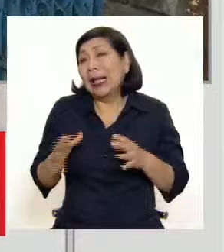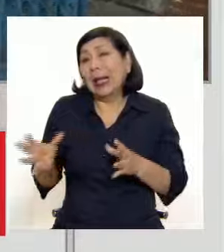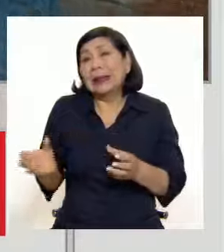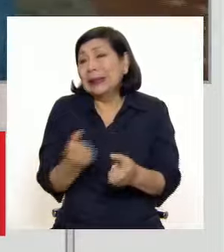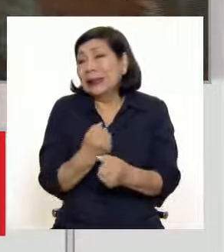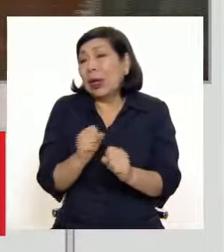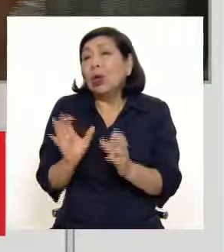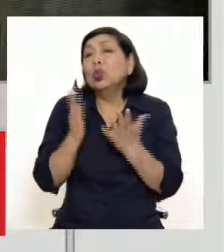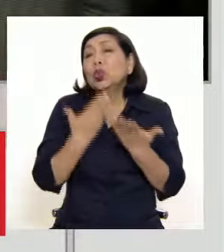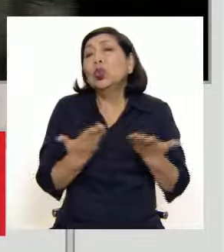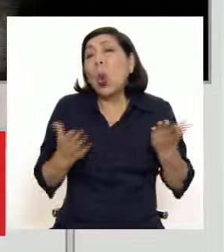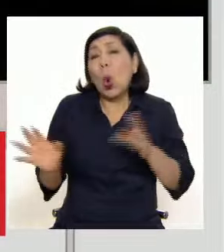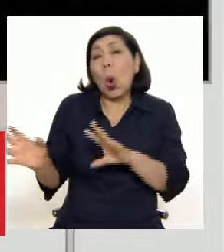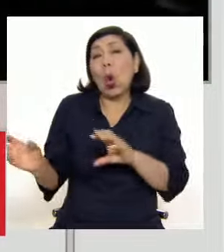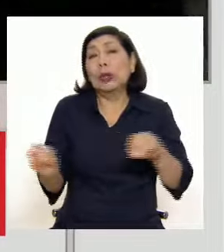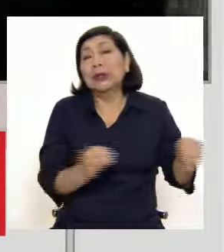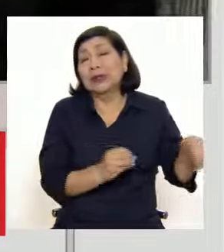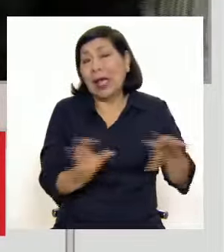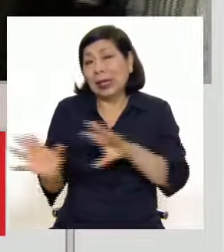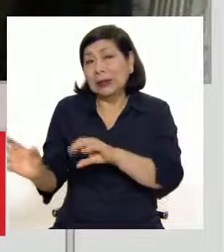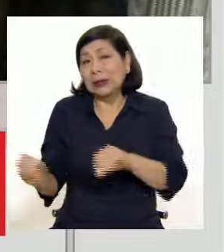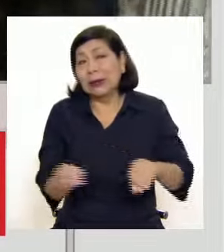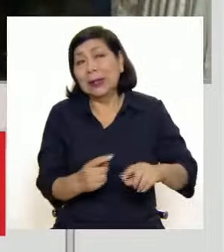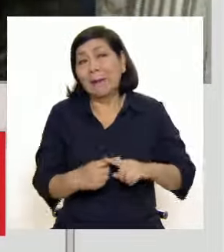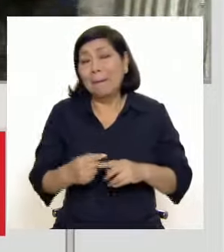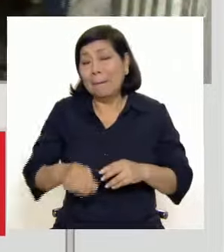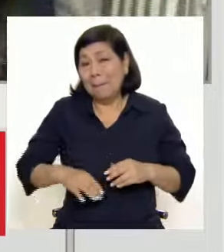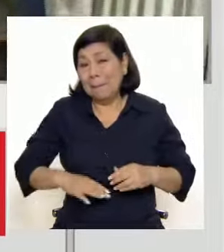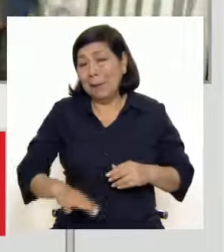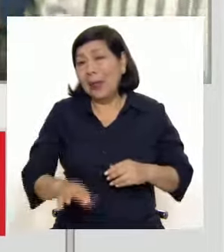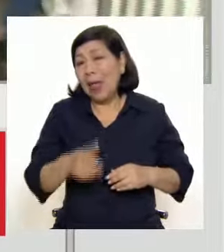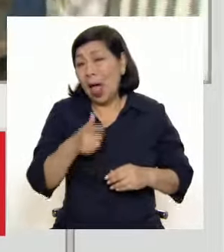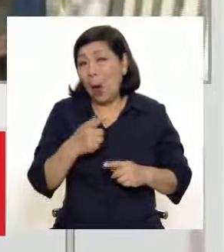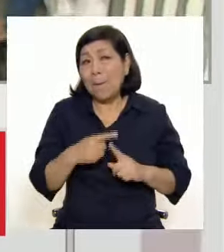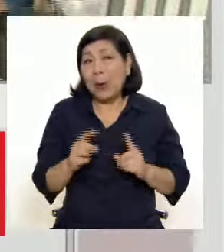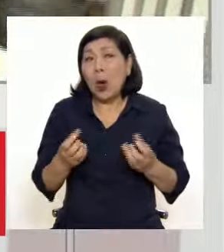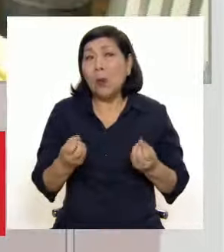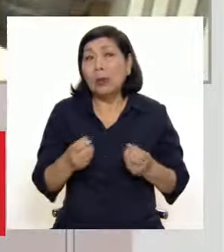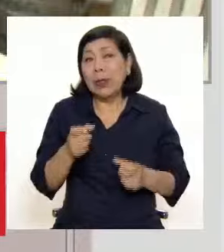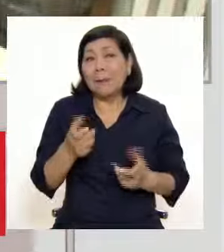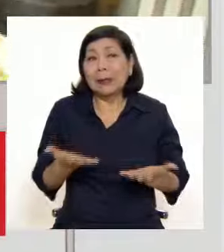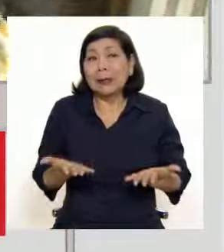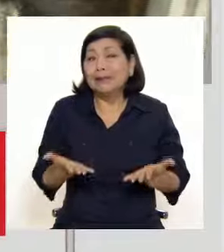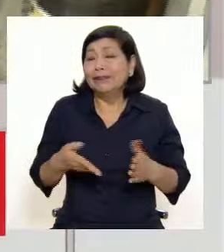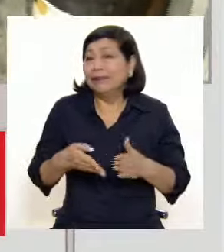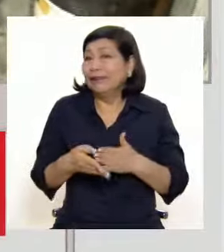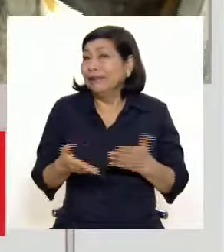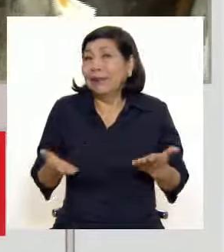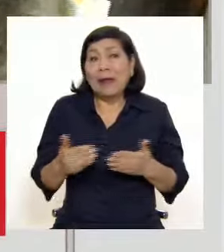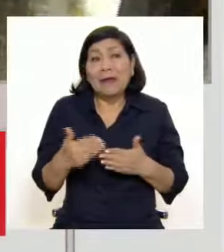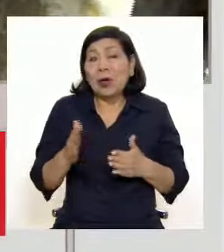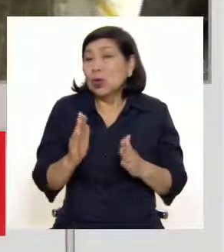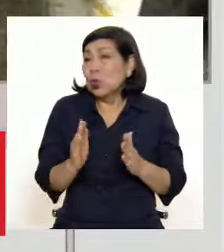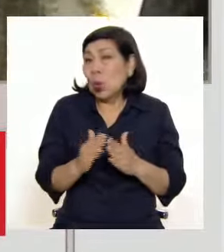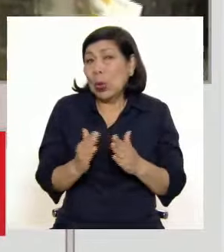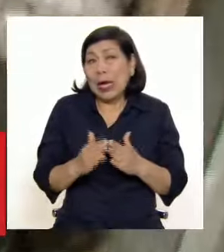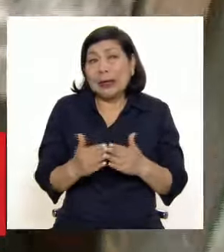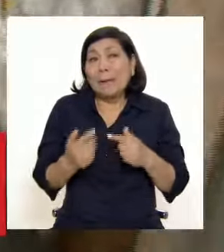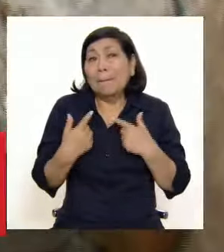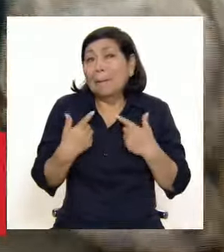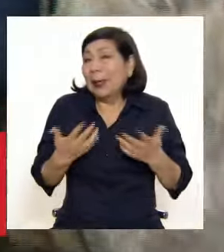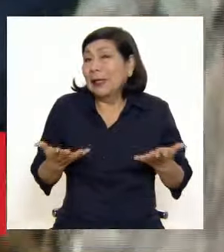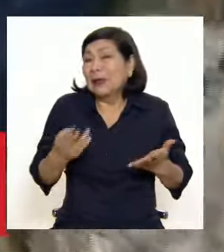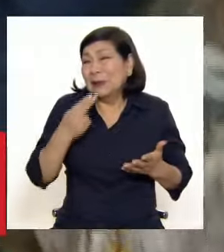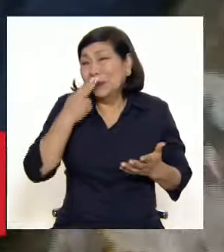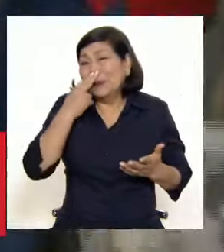lograron salvar. De hecho, a esta hora pueden ver que aún el piso está mojado y muchas personas permanecen fuera de sus hogares, pues